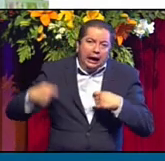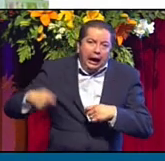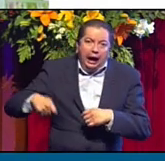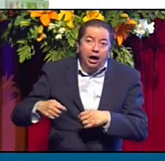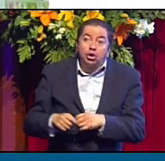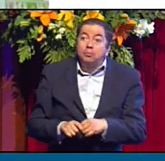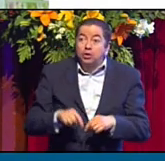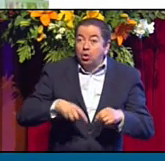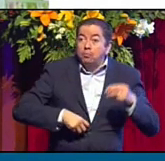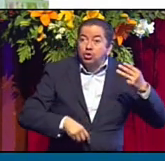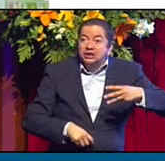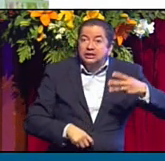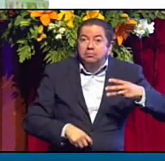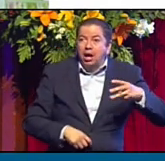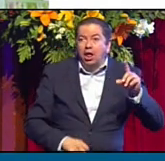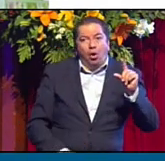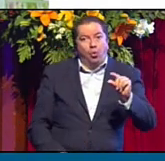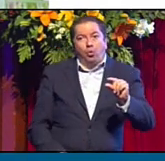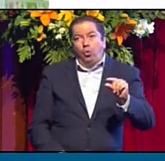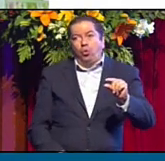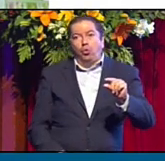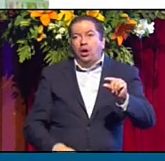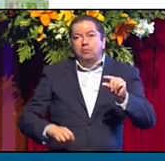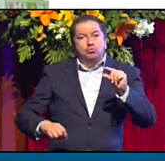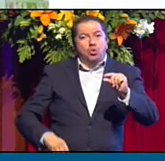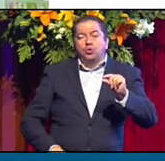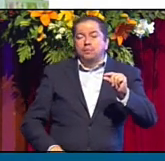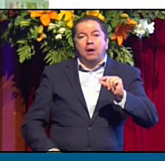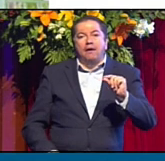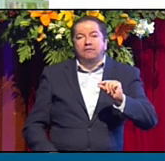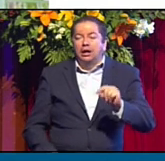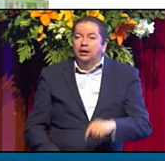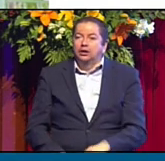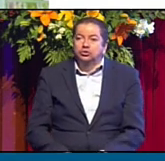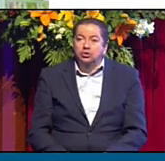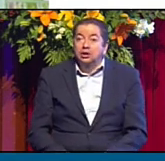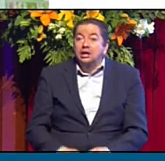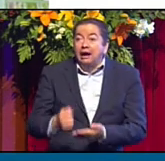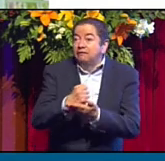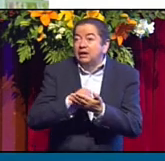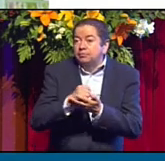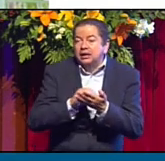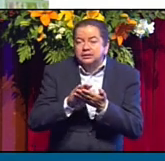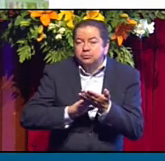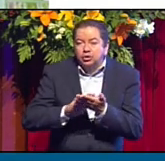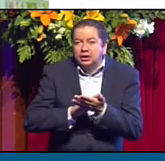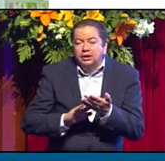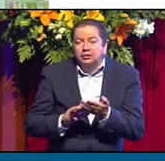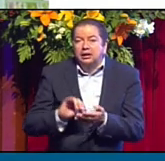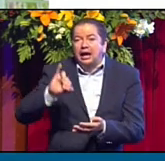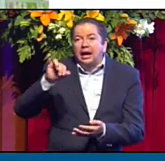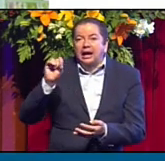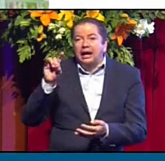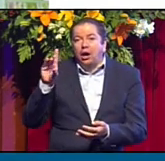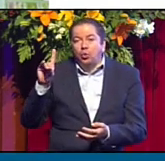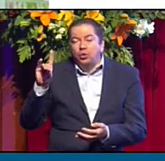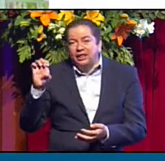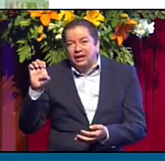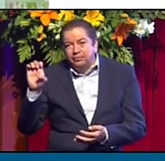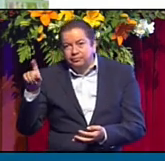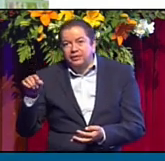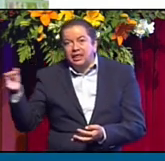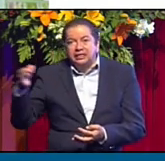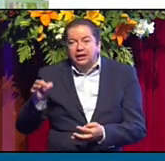sale en el municipio es un valor infinitamente más pequeño. Y en la farmacia les voy a dar un ejemplo, porque Jaude dijo: voy a hacer